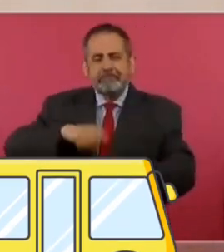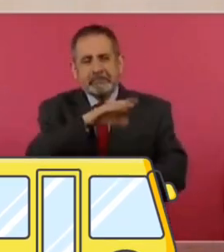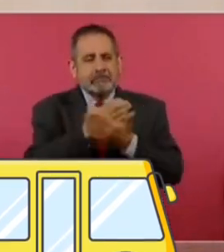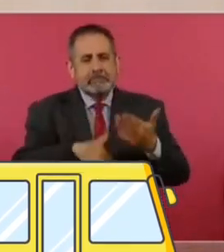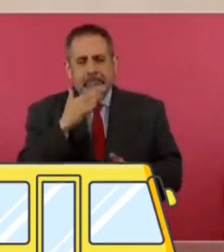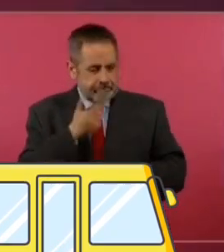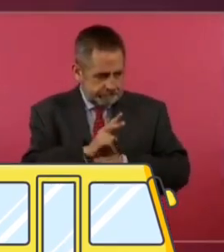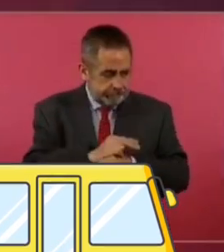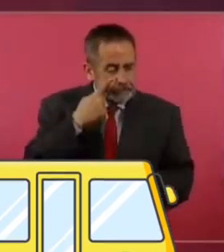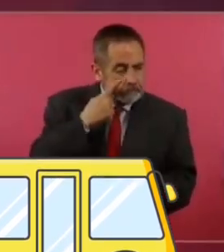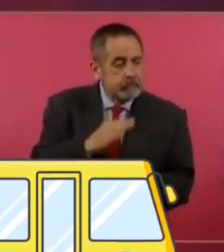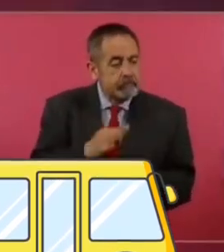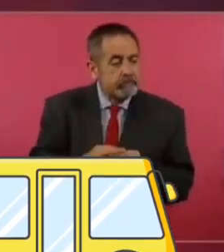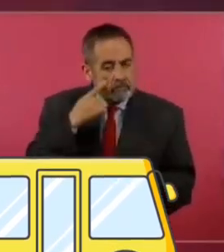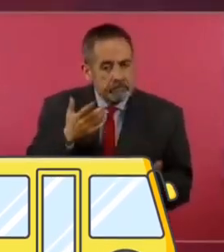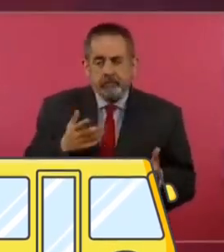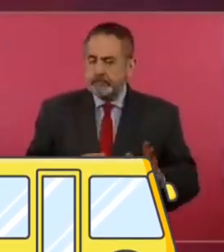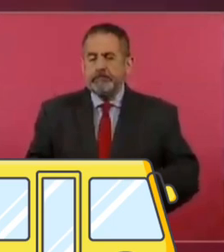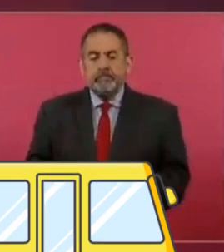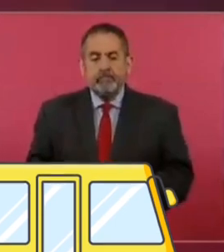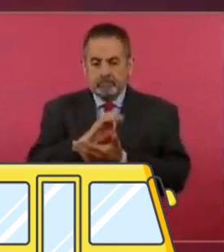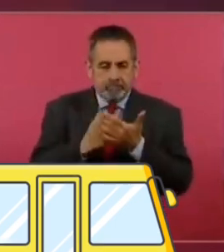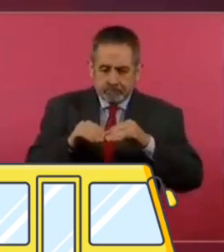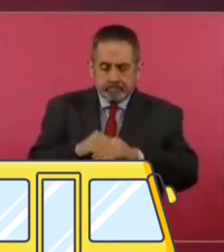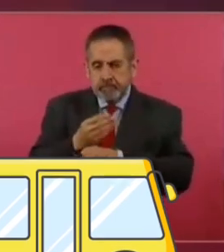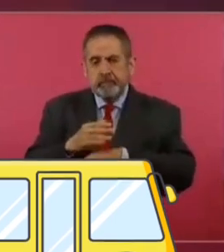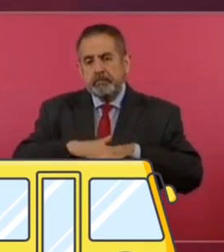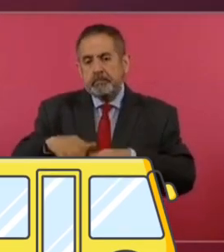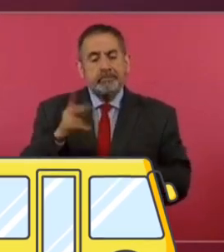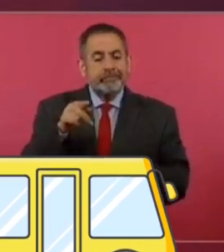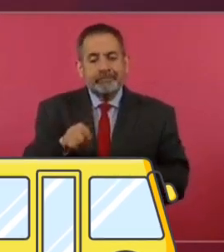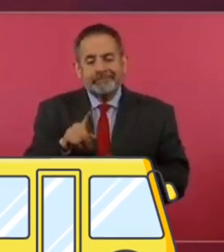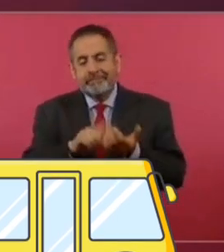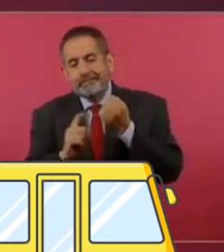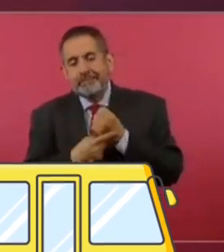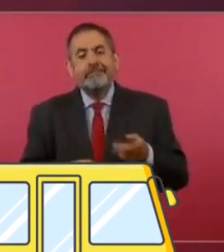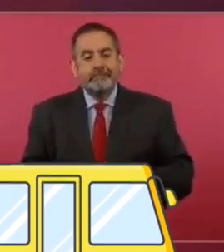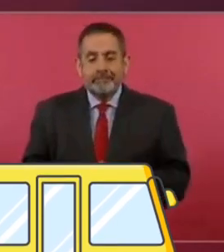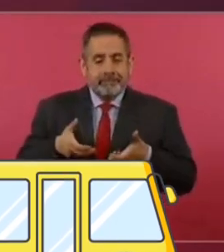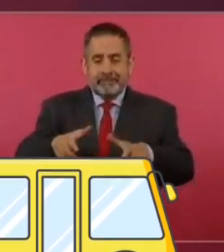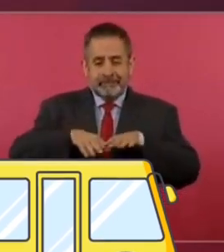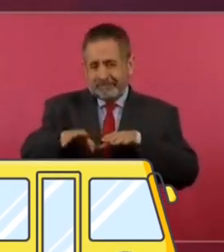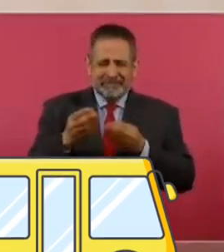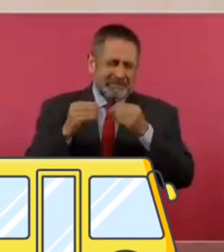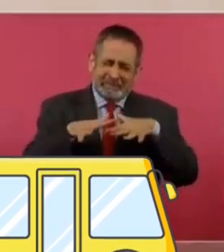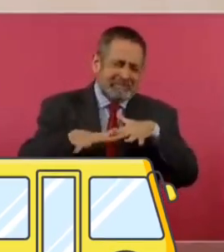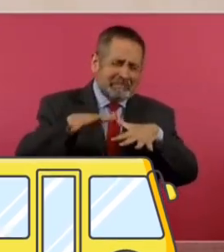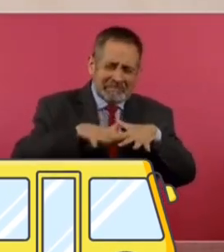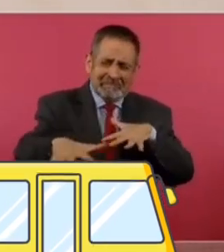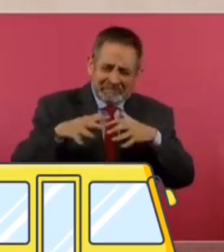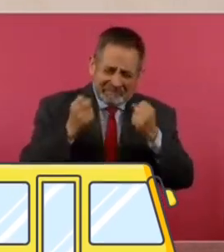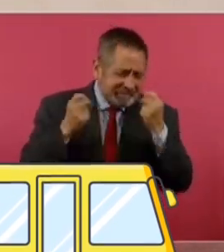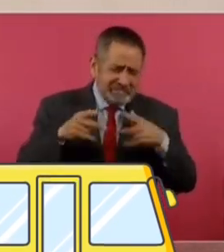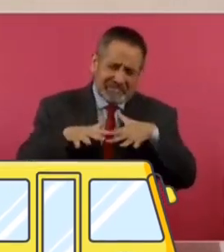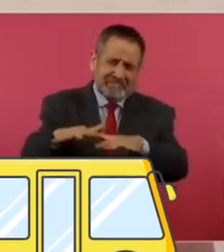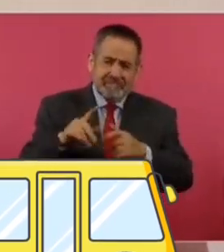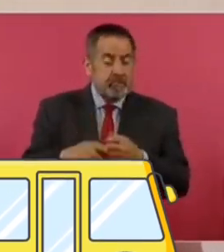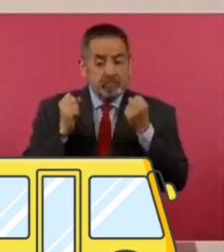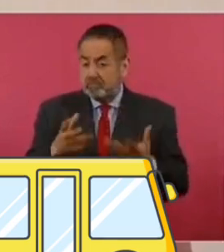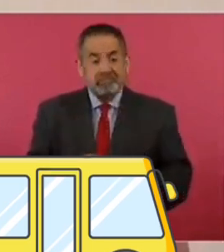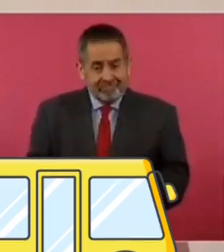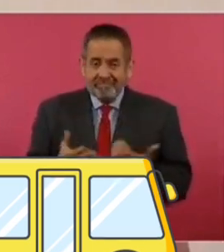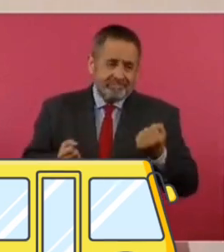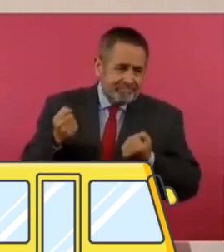Sí, estamos cuidando que se cumpla con el contrato de mantenimiento. Pero ahí el fondo es de que es una carretera muy transitada, con mucho